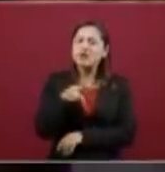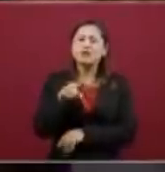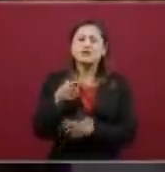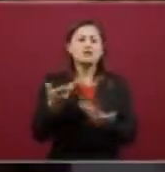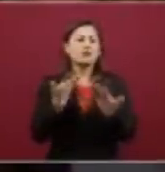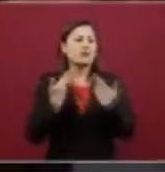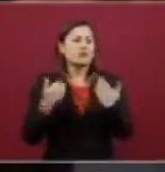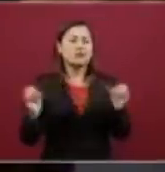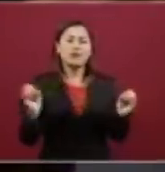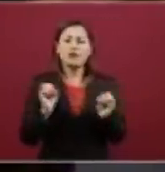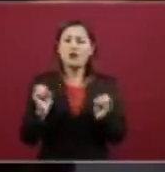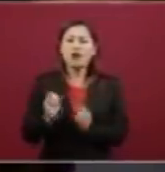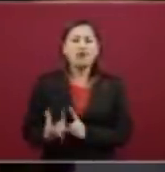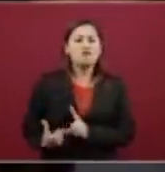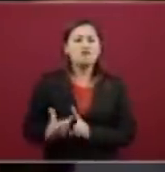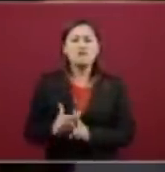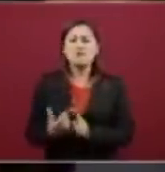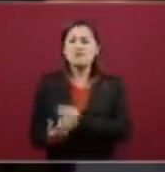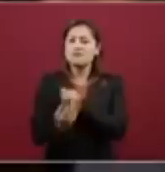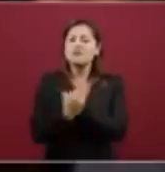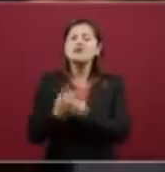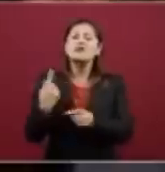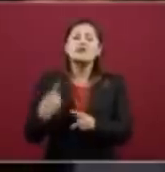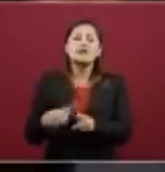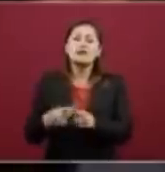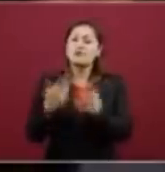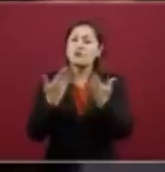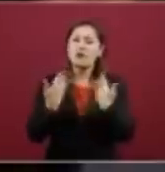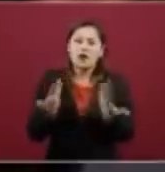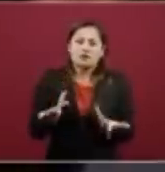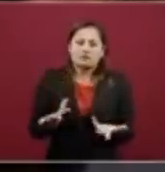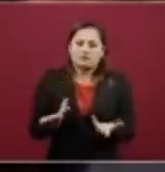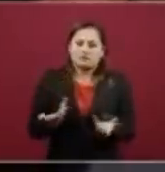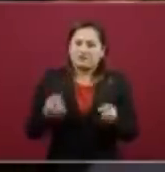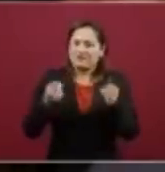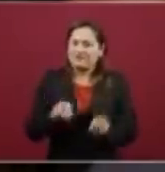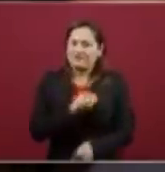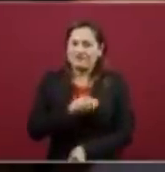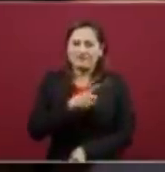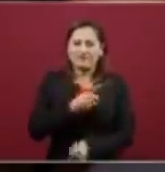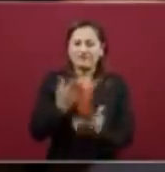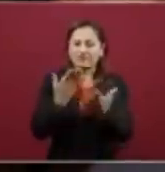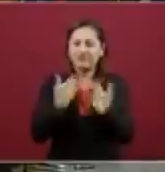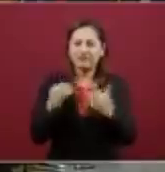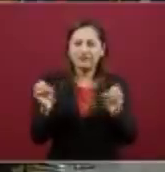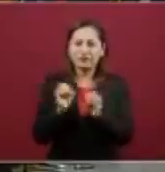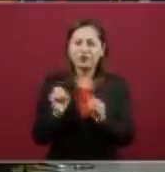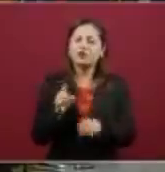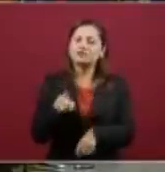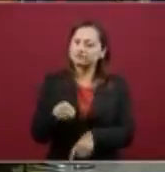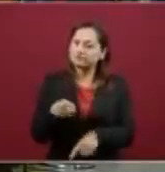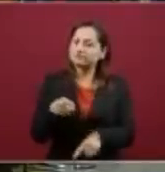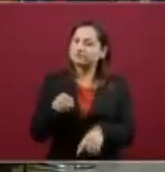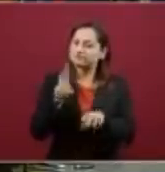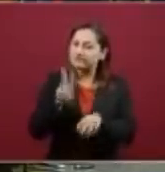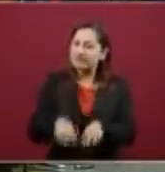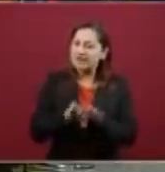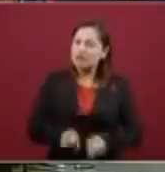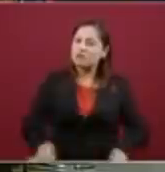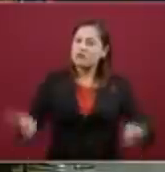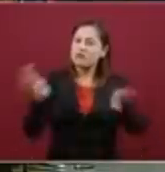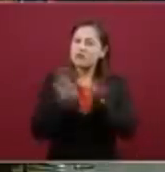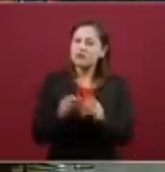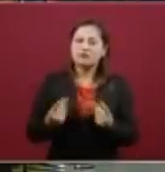seguridad social. Aquí sí es muy importante recalcar que esto debe de ser y que debe de ser ya de inmediato, porque muchos